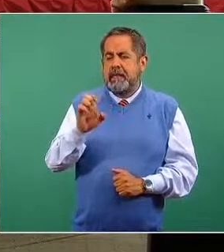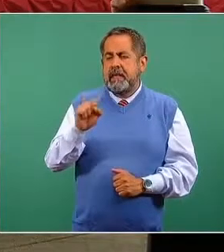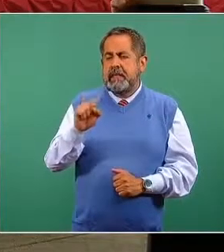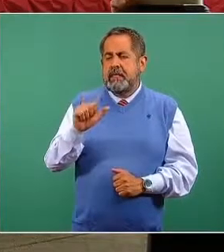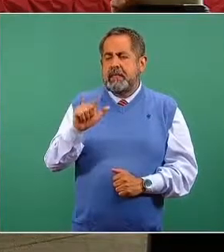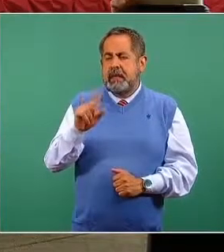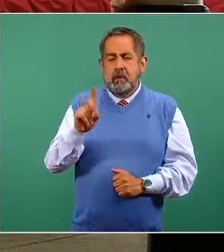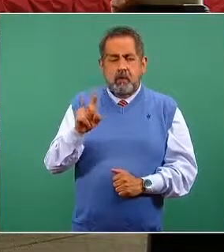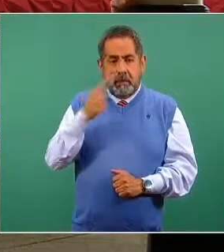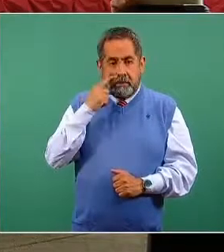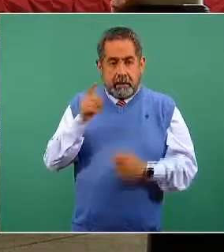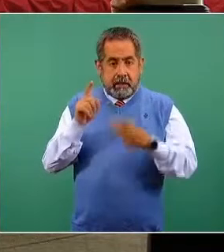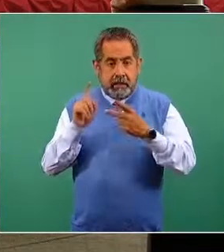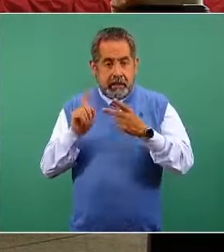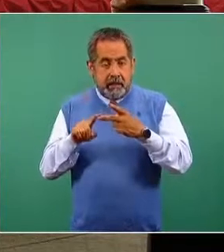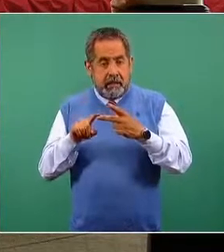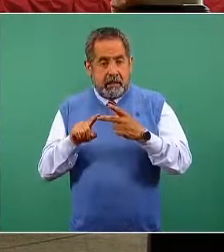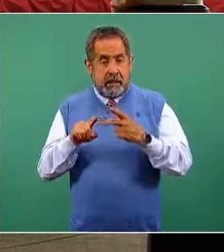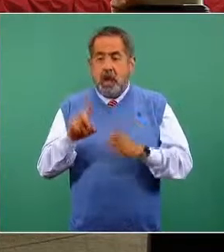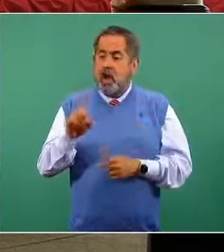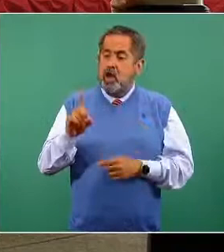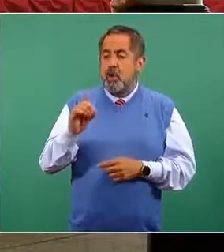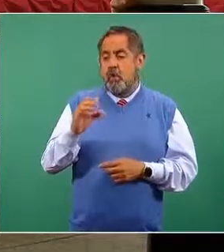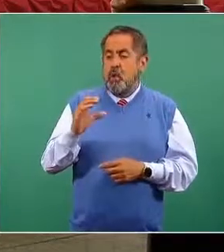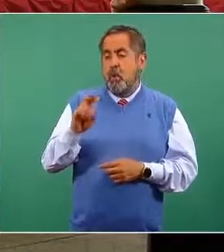está en documentos de consulta,